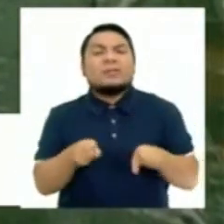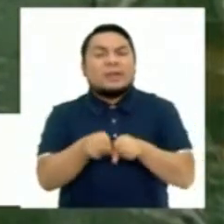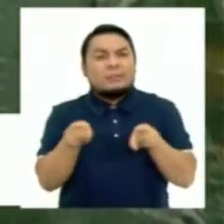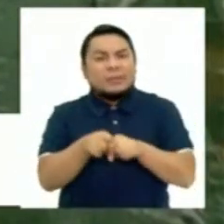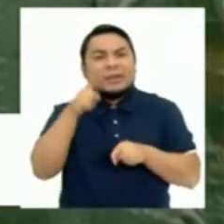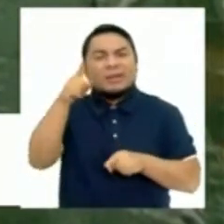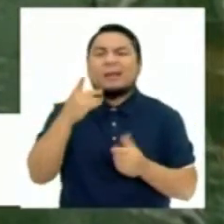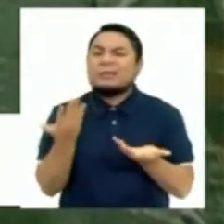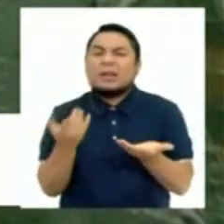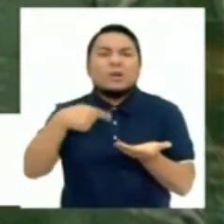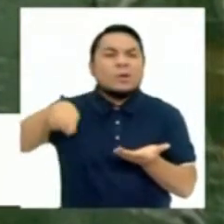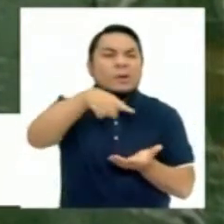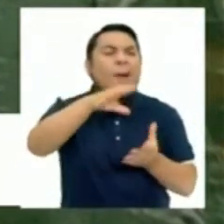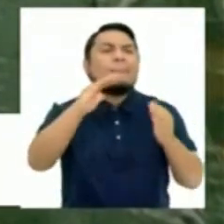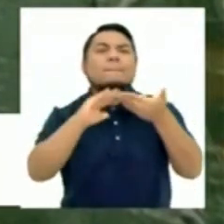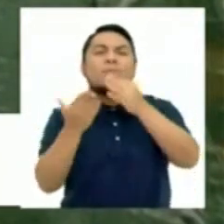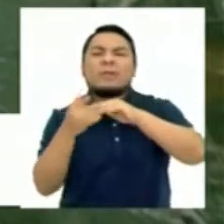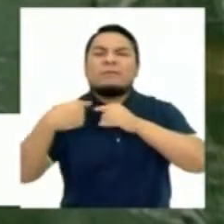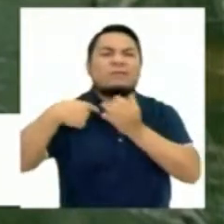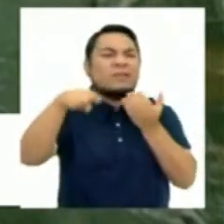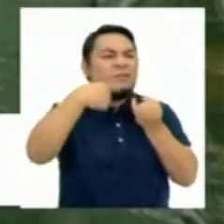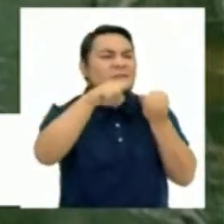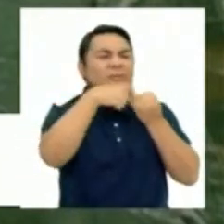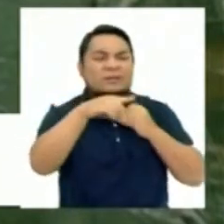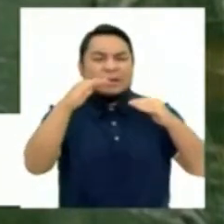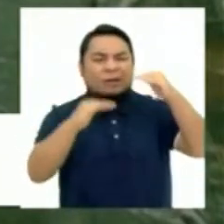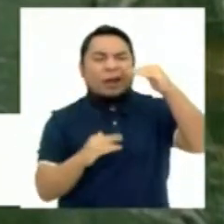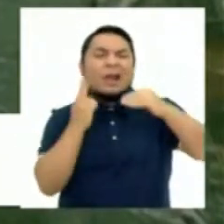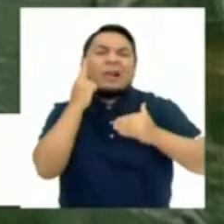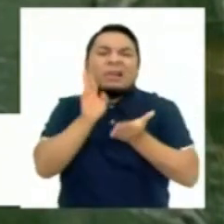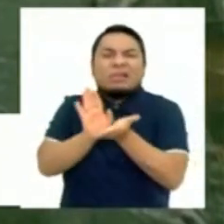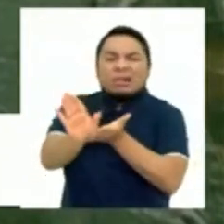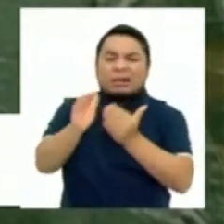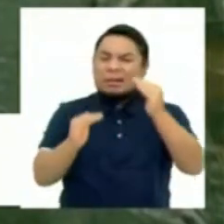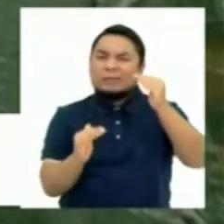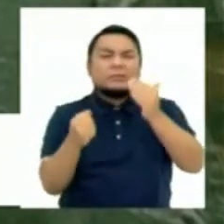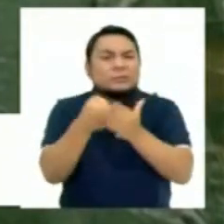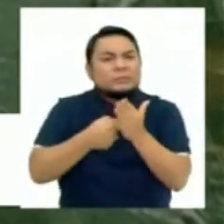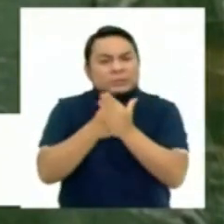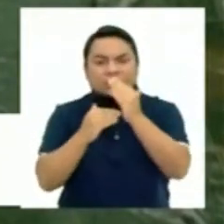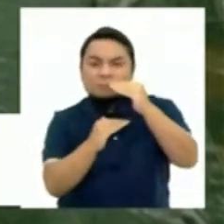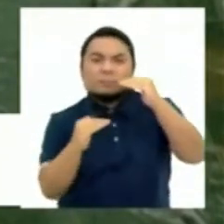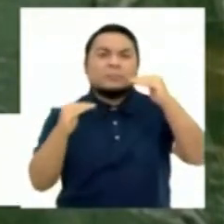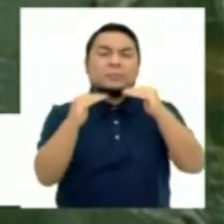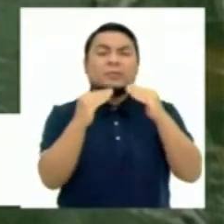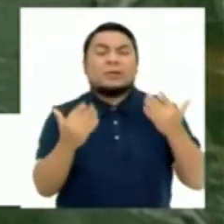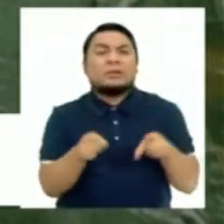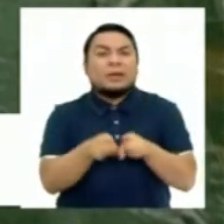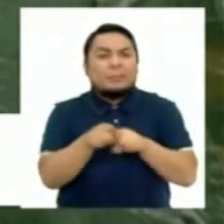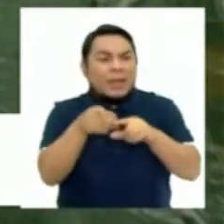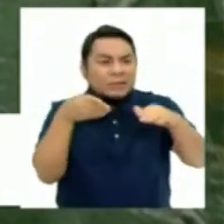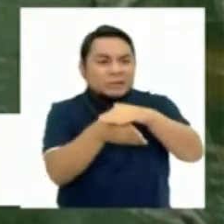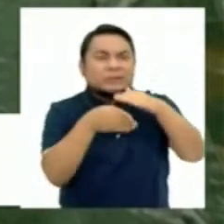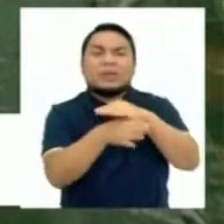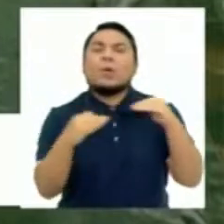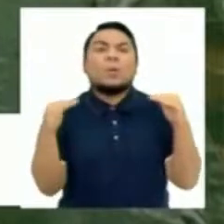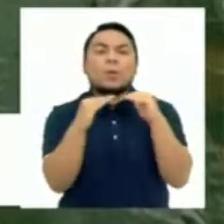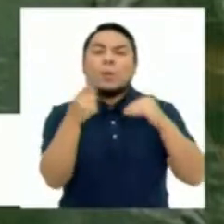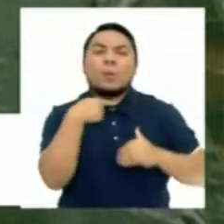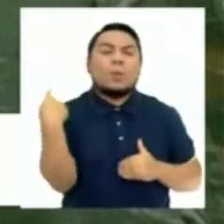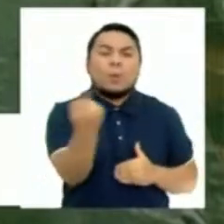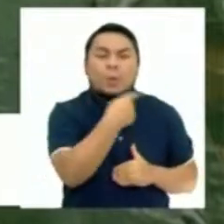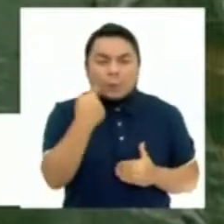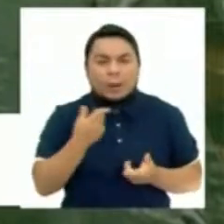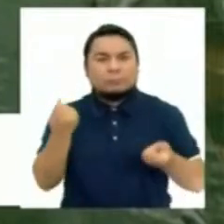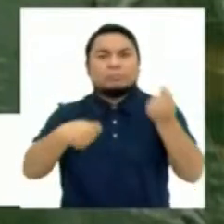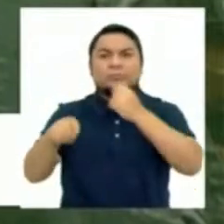desigualdades y deje en el pasado la exclusión y el racismo como limitantes al acceso igualitario al Estado y